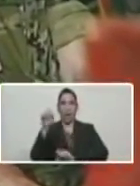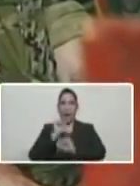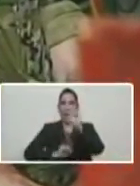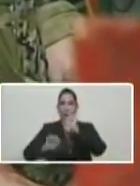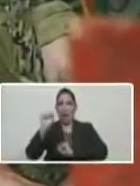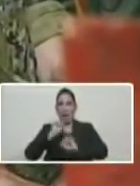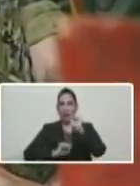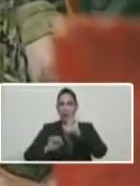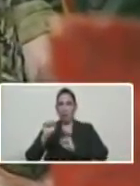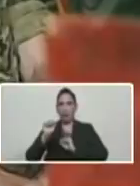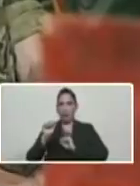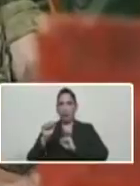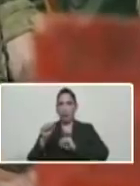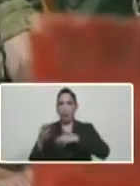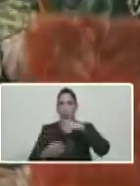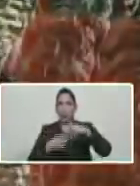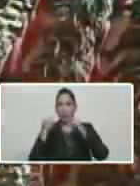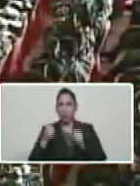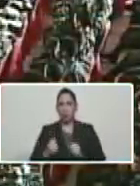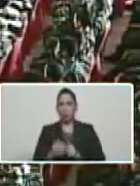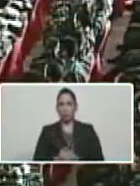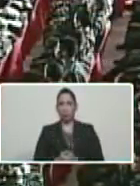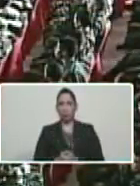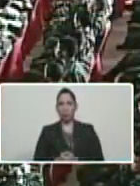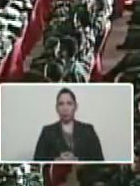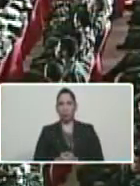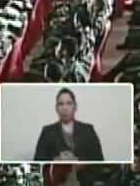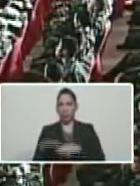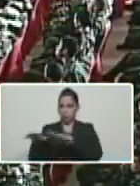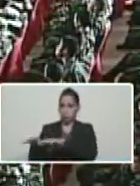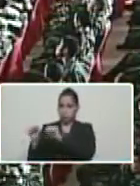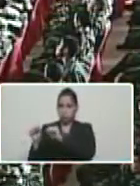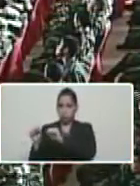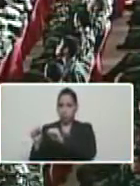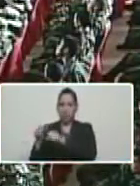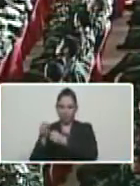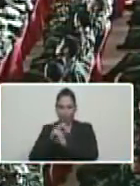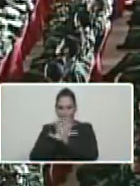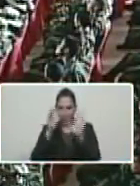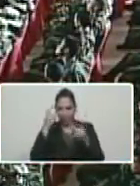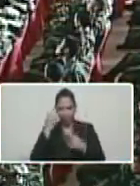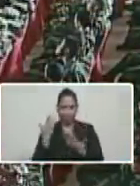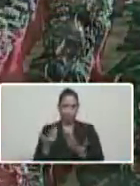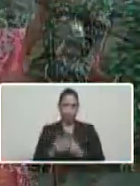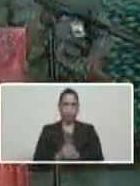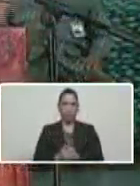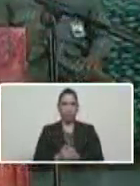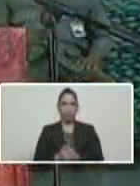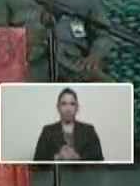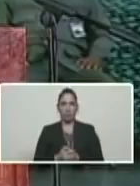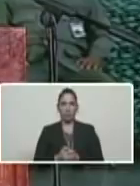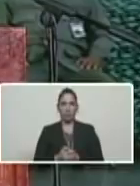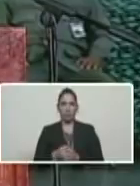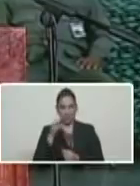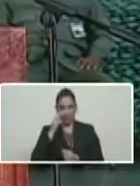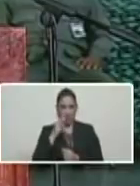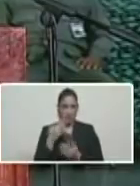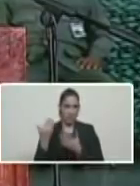Claro, el veneno imperialista había hecho efectos en sus filas. Allá arriba, ya en la parte